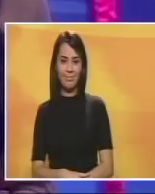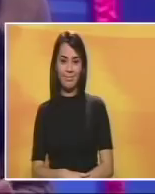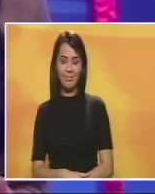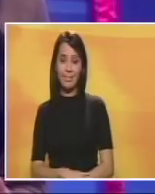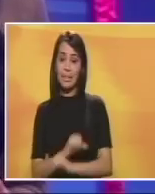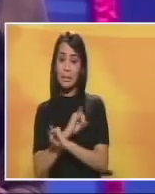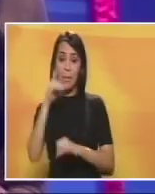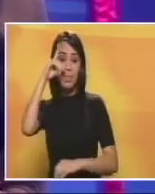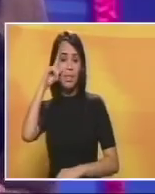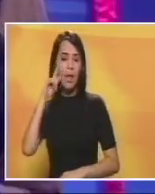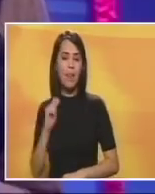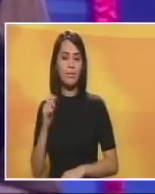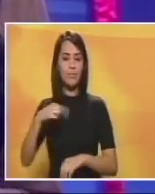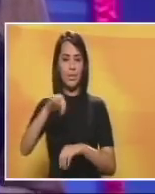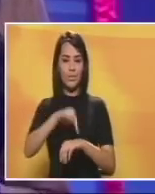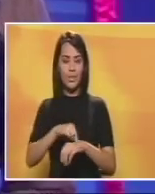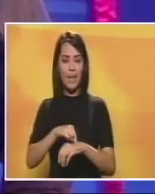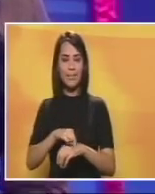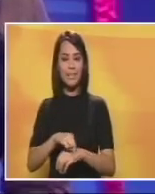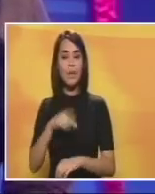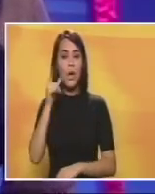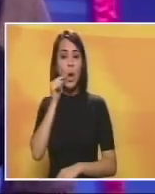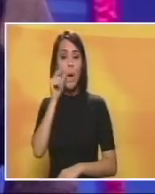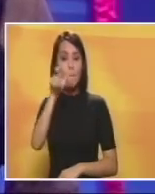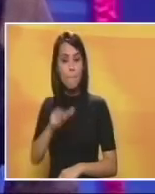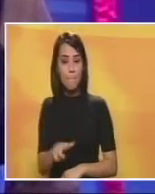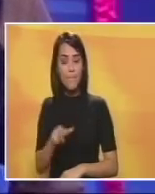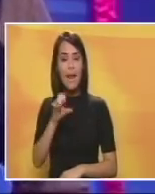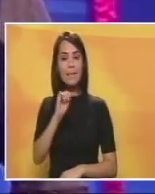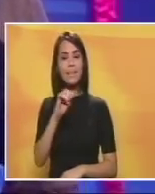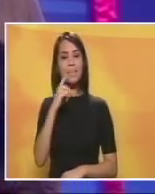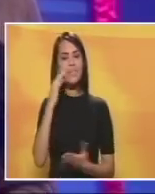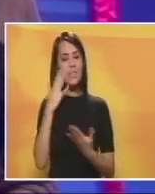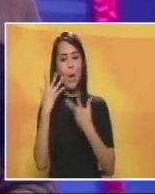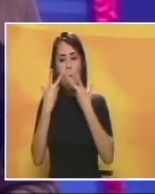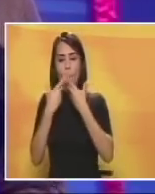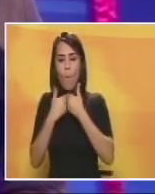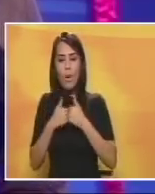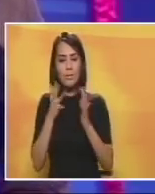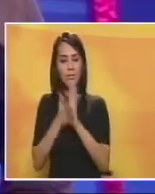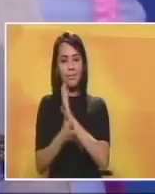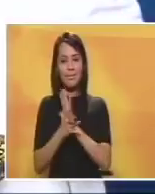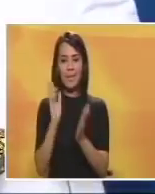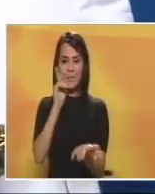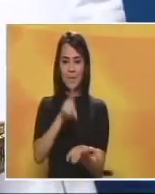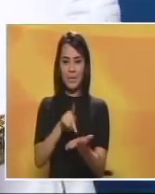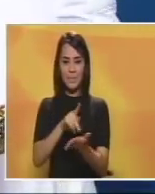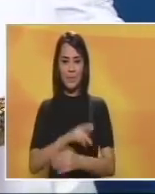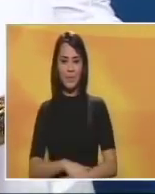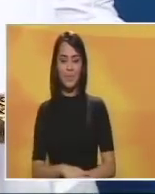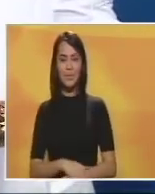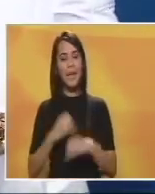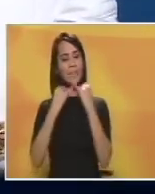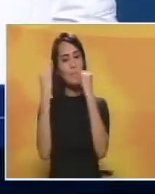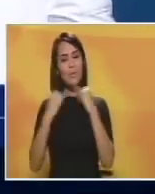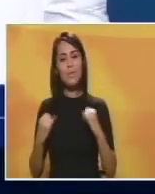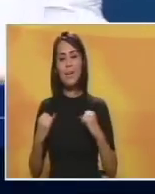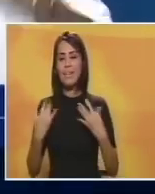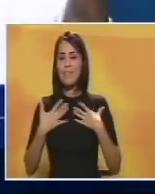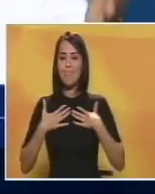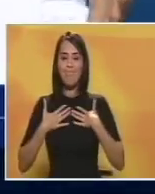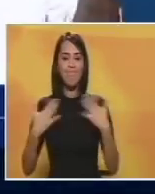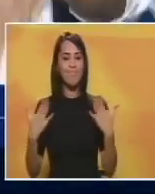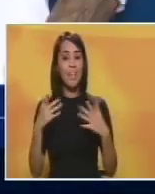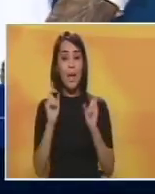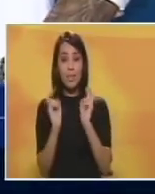Cerramos con talento nacional. Sixto Rain compartió con nuestra compañera Bárbara Crespo para contarnos los detalles de su regreso. Estoy súper feliz con el recibimiento de Tapita,